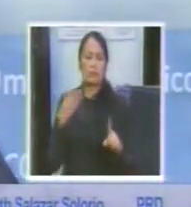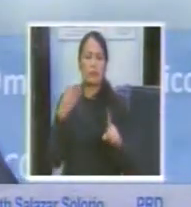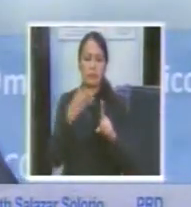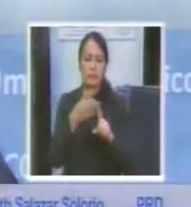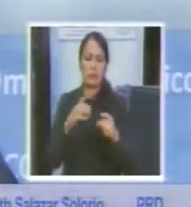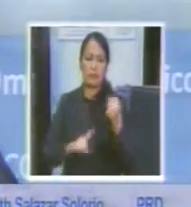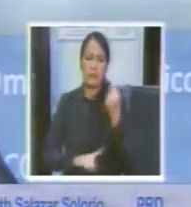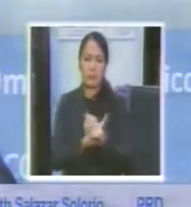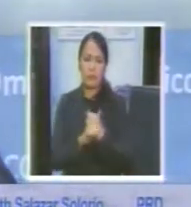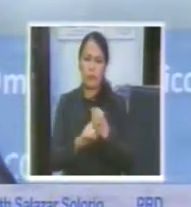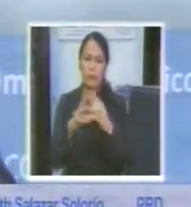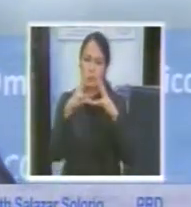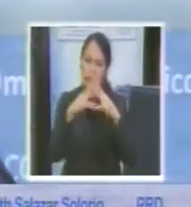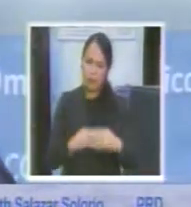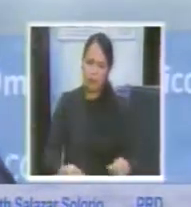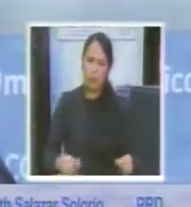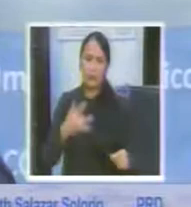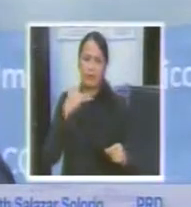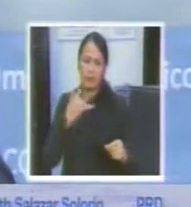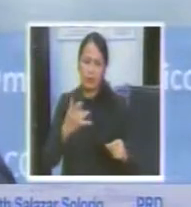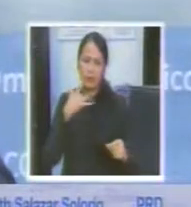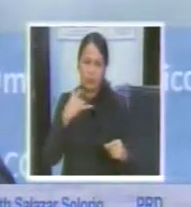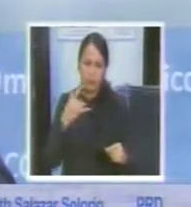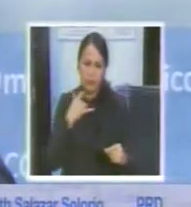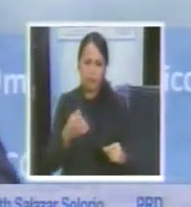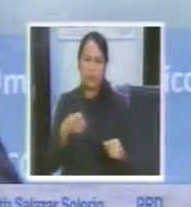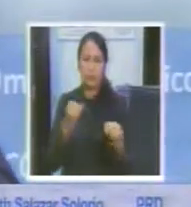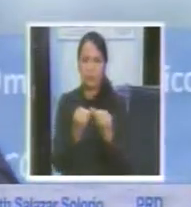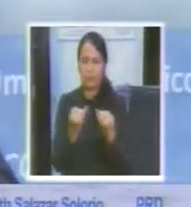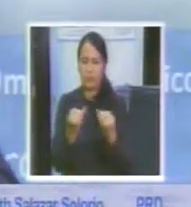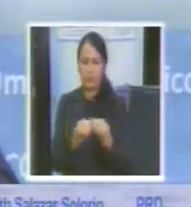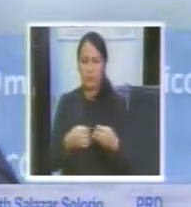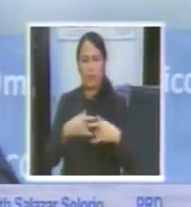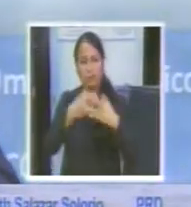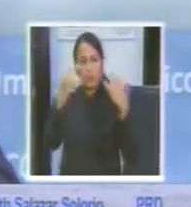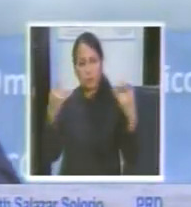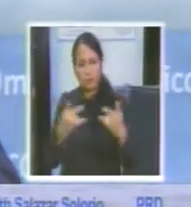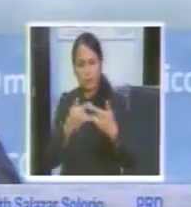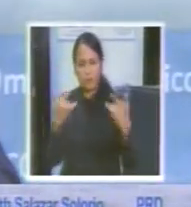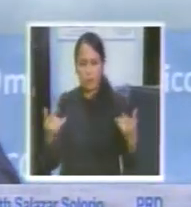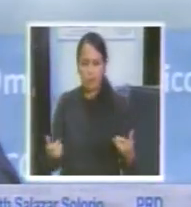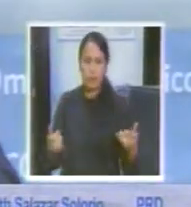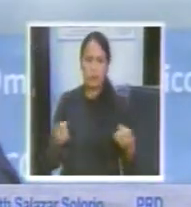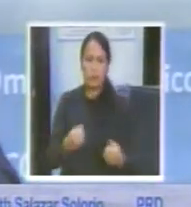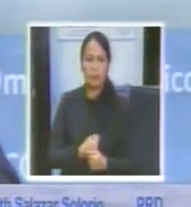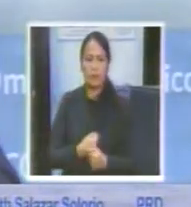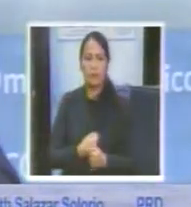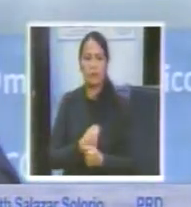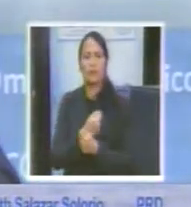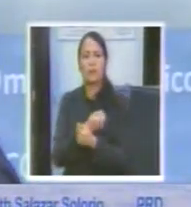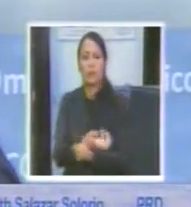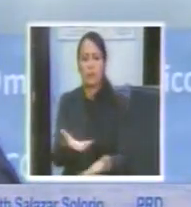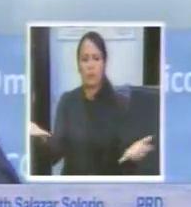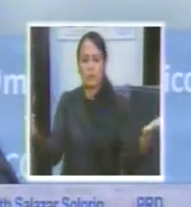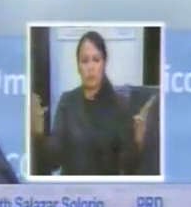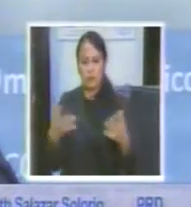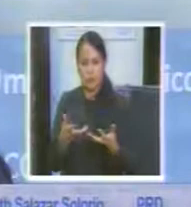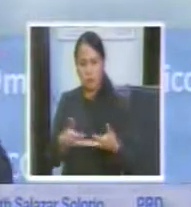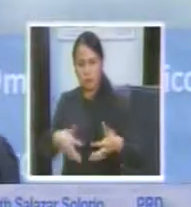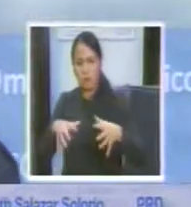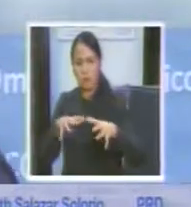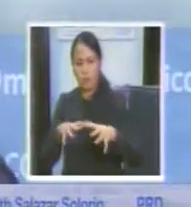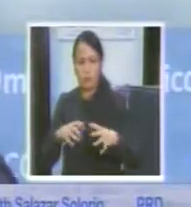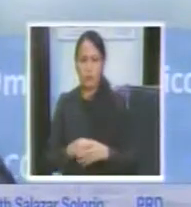por delante como país y también experiencias que podemos transmitir a esta importante región del mundo.